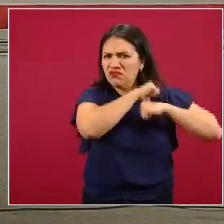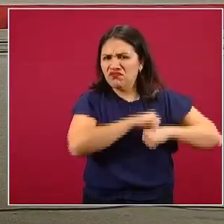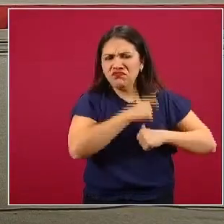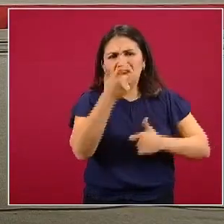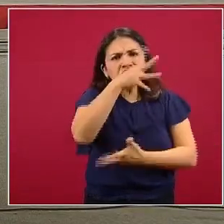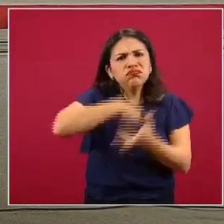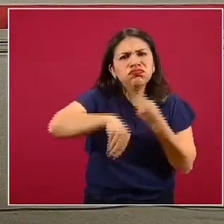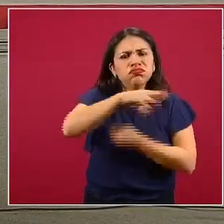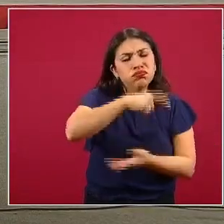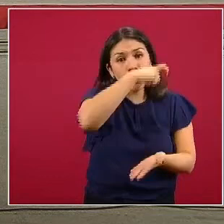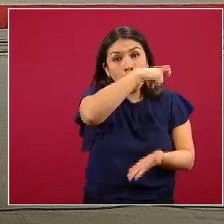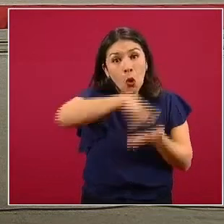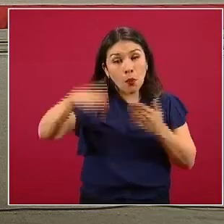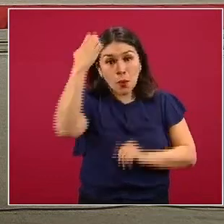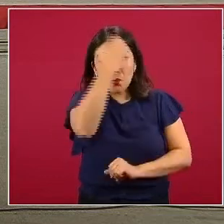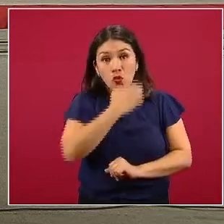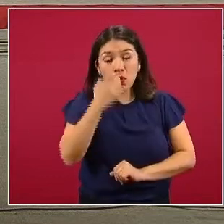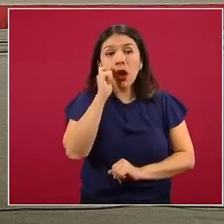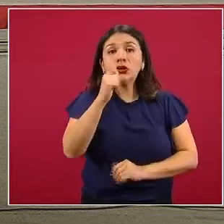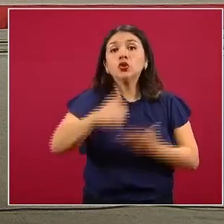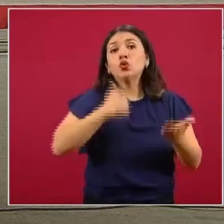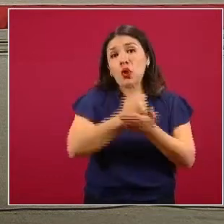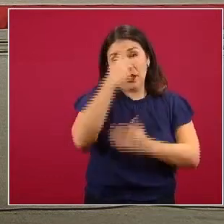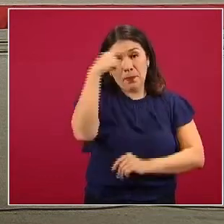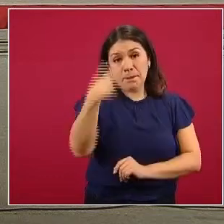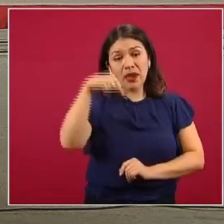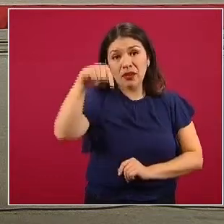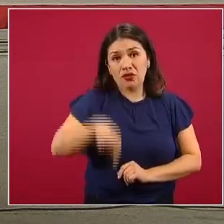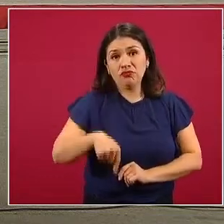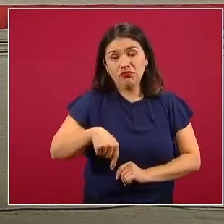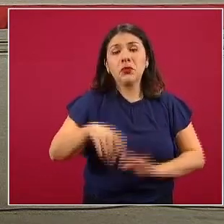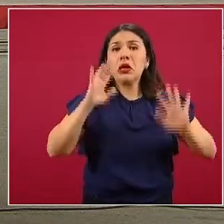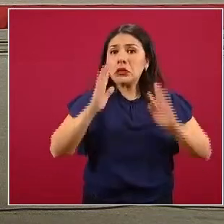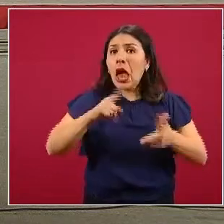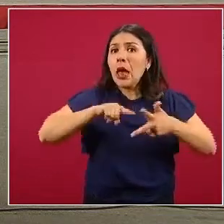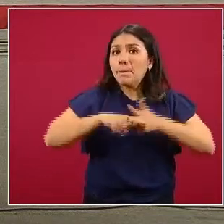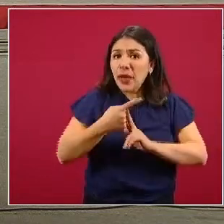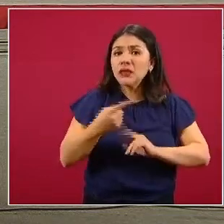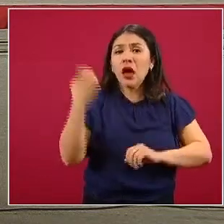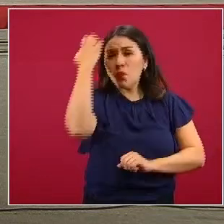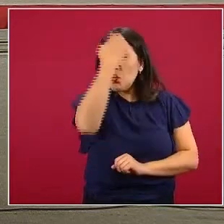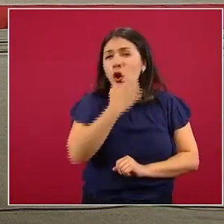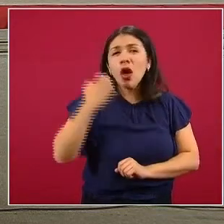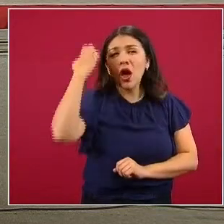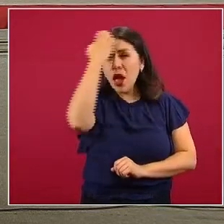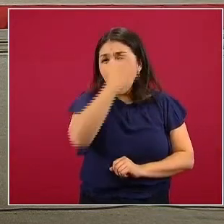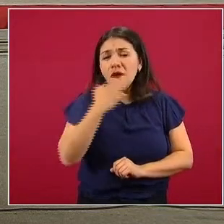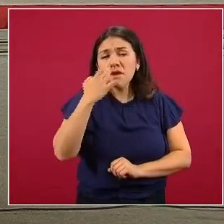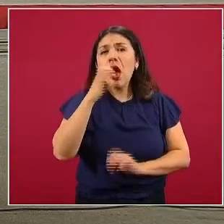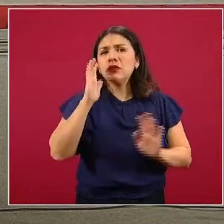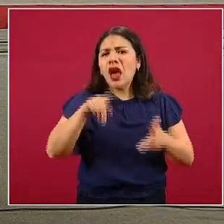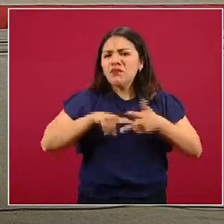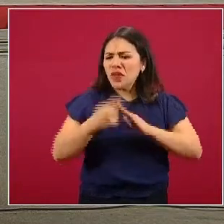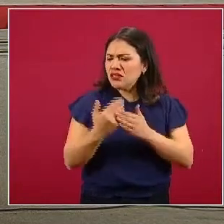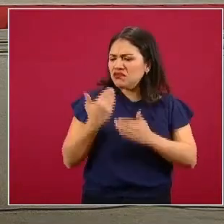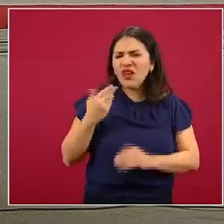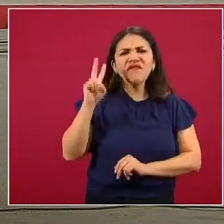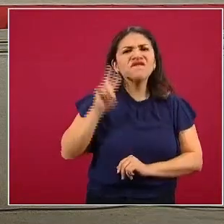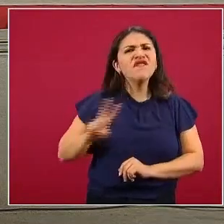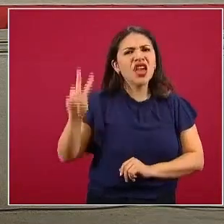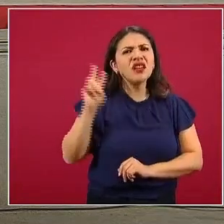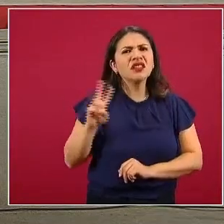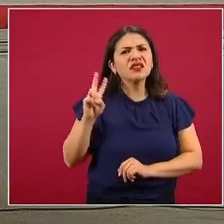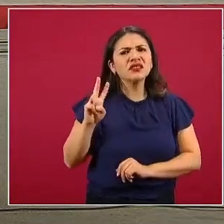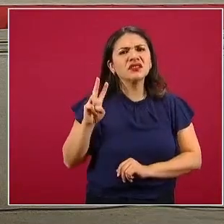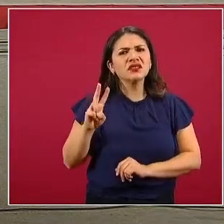propios recursos, es precisamente la Ciudad de México. Y ellos iniciaron con la aplicación de estas pruebas antigénicas ya desde el día viernes, digamos que